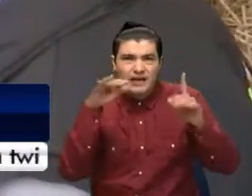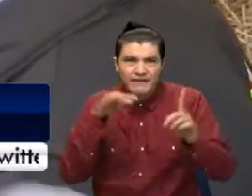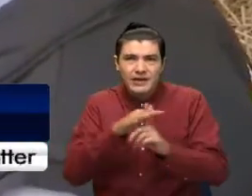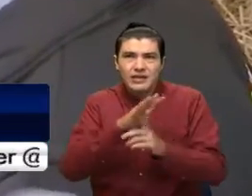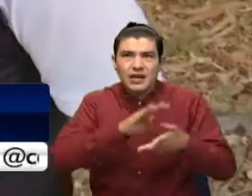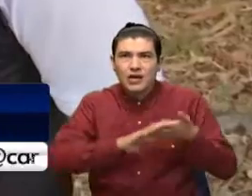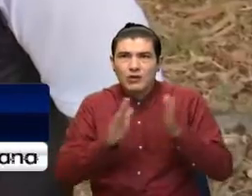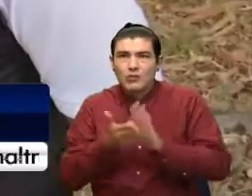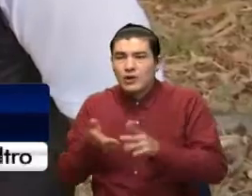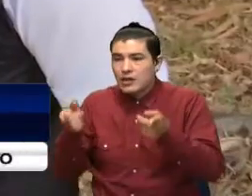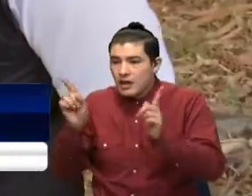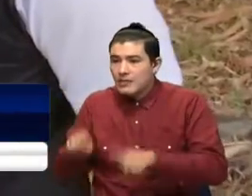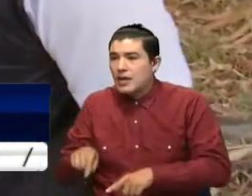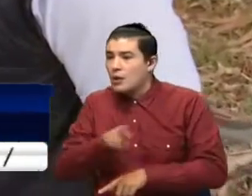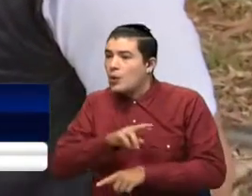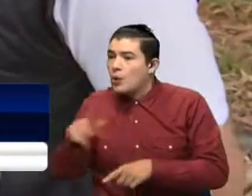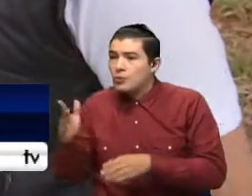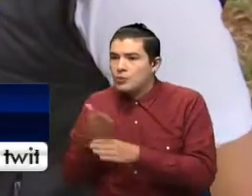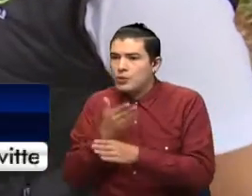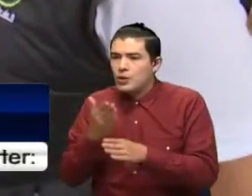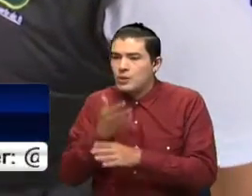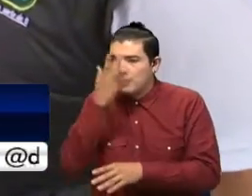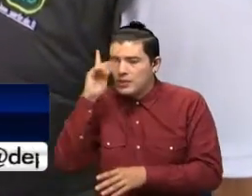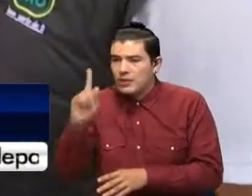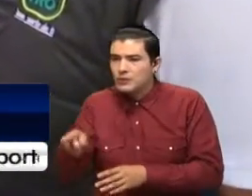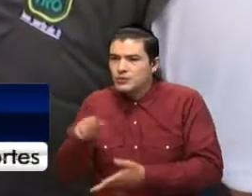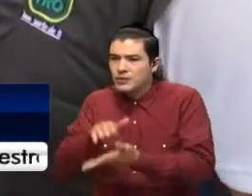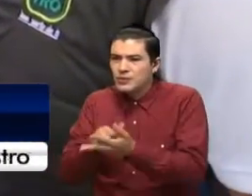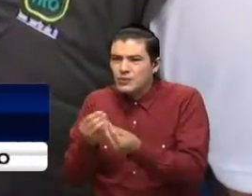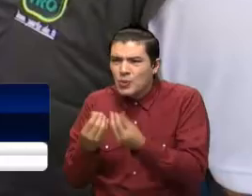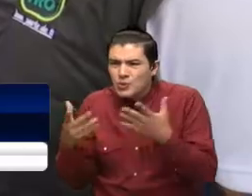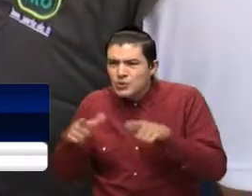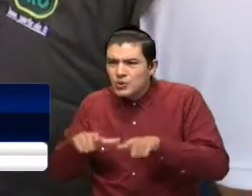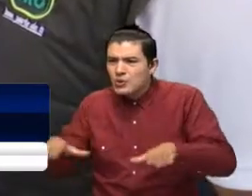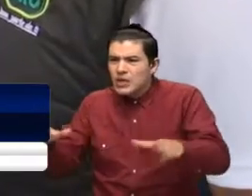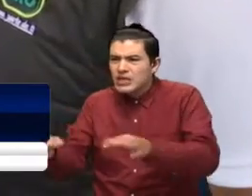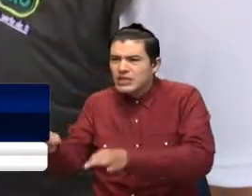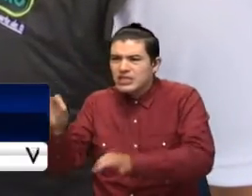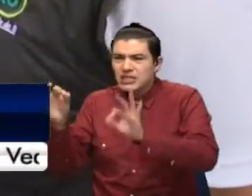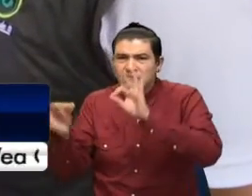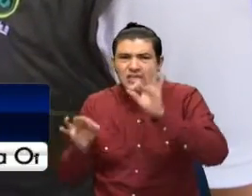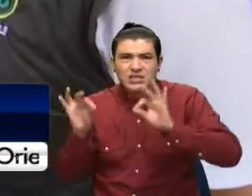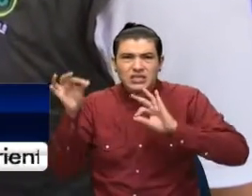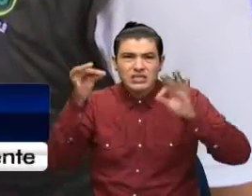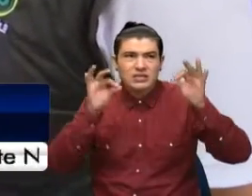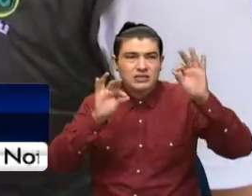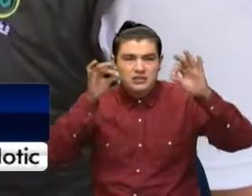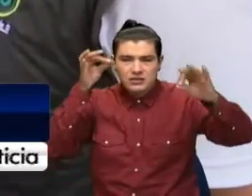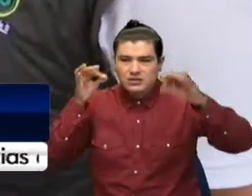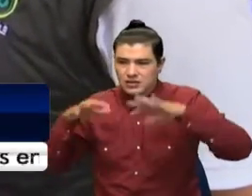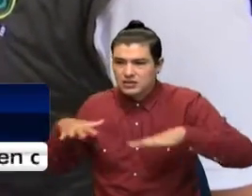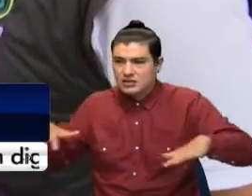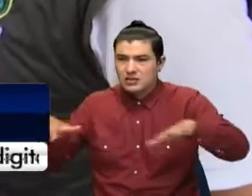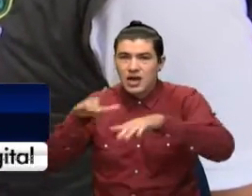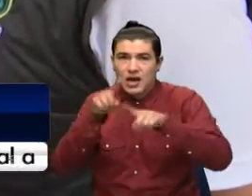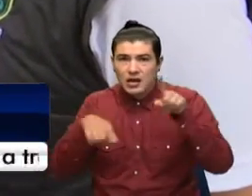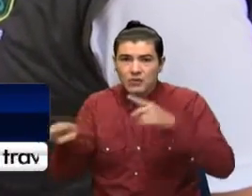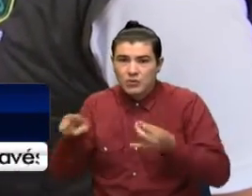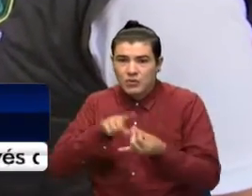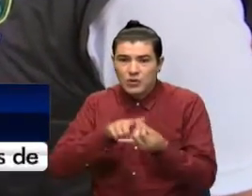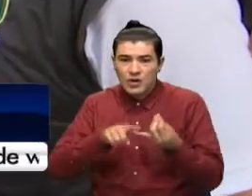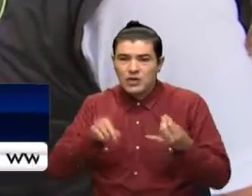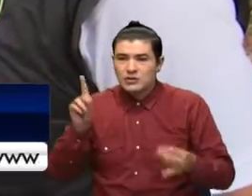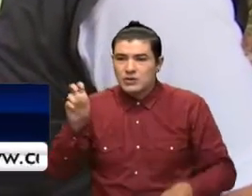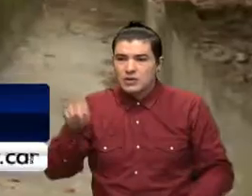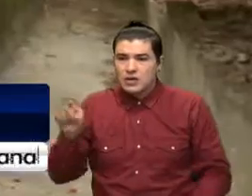también tenemos ese otro problema que es la proliferación de insectos de mosquitos ya tenemos varios casos de dengue